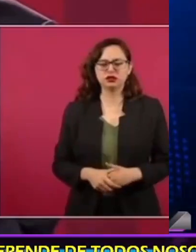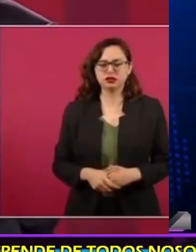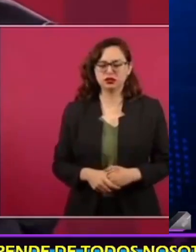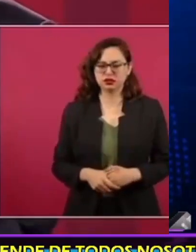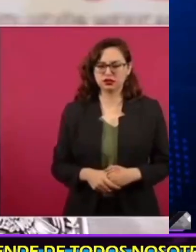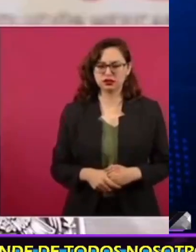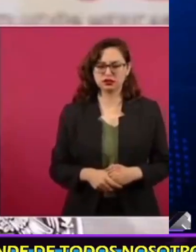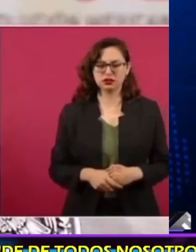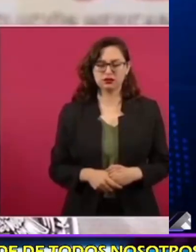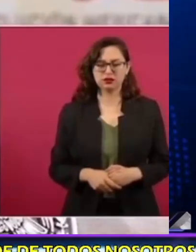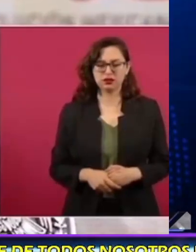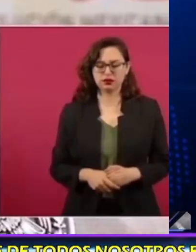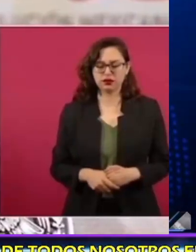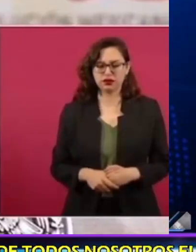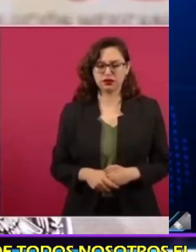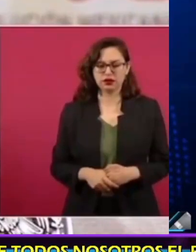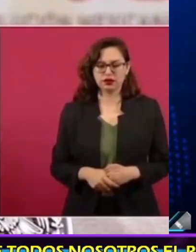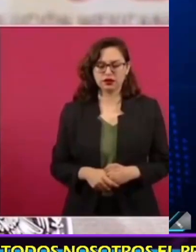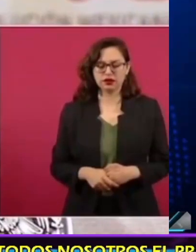y eso es lo que